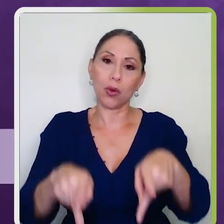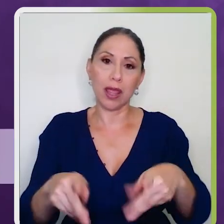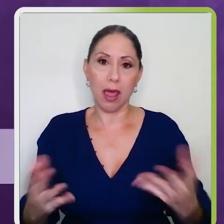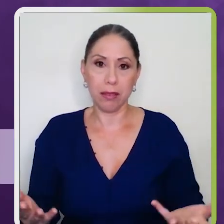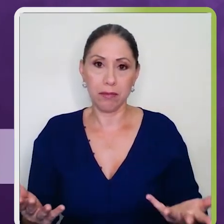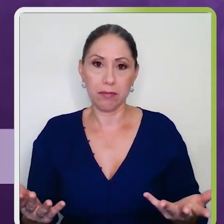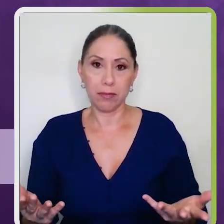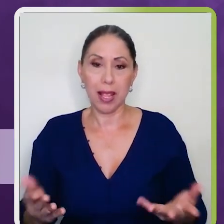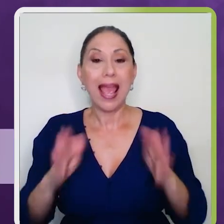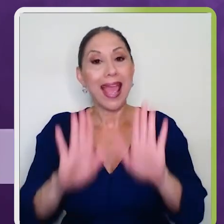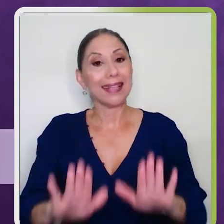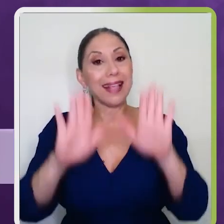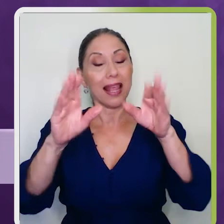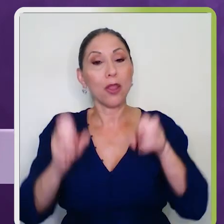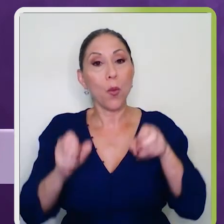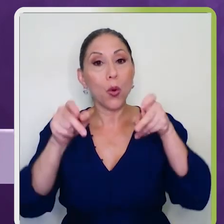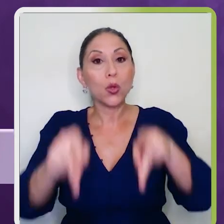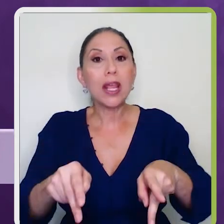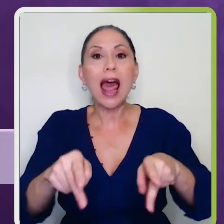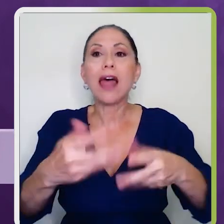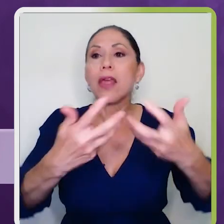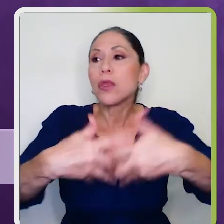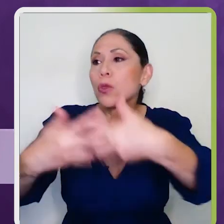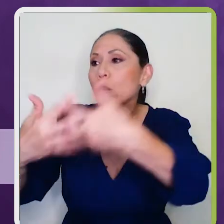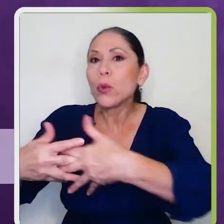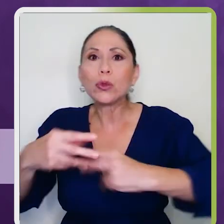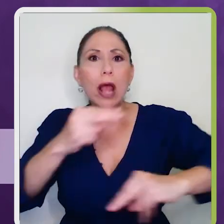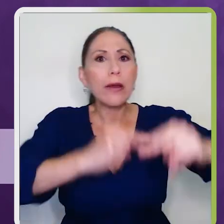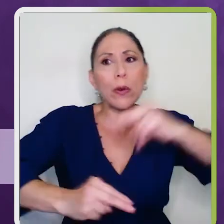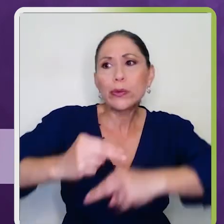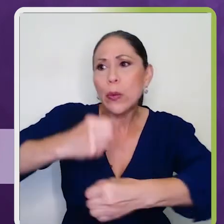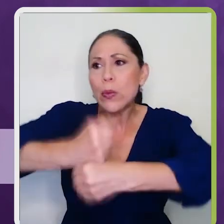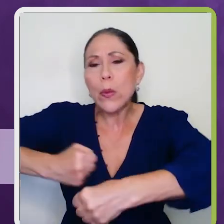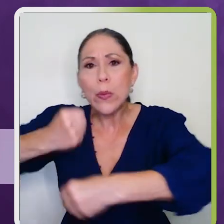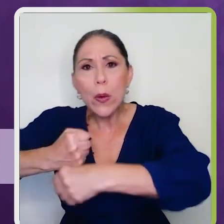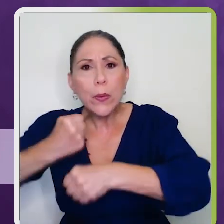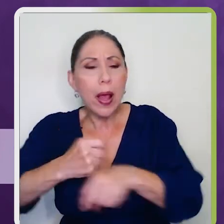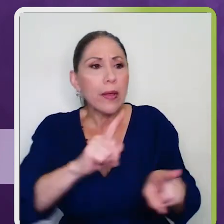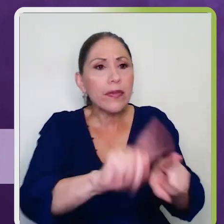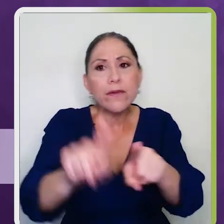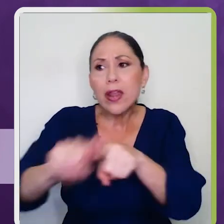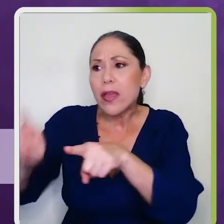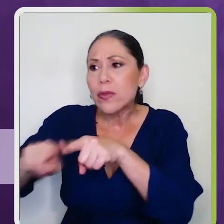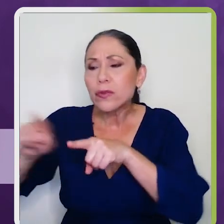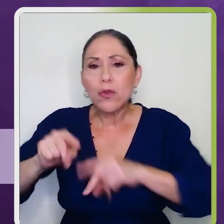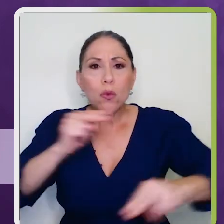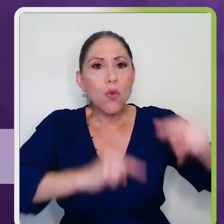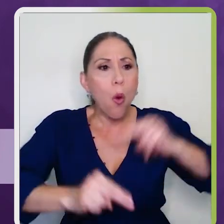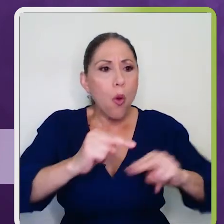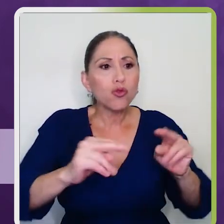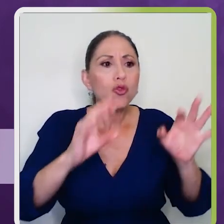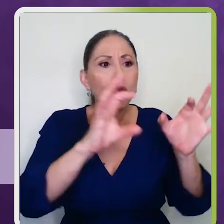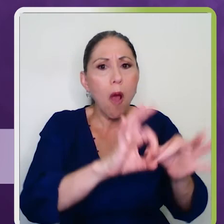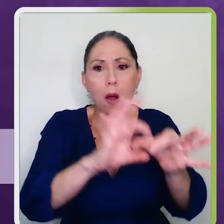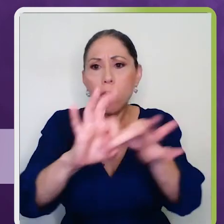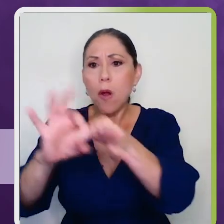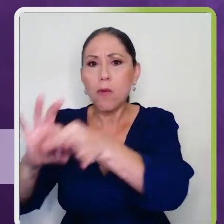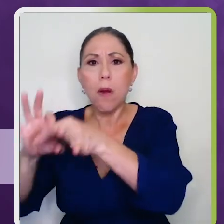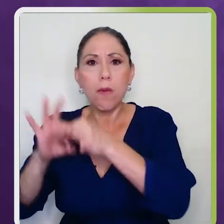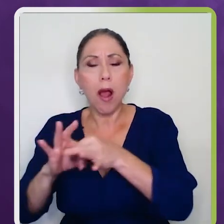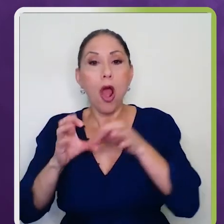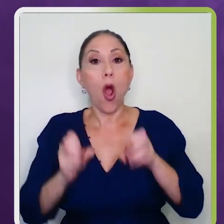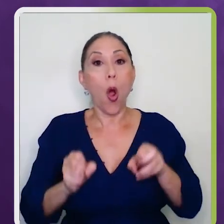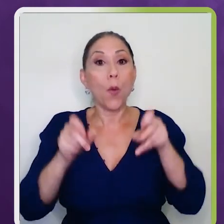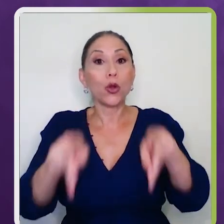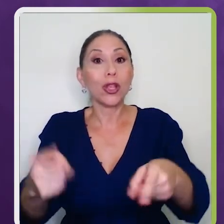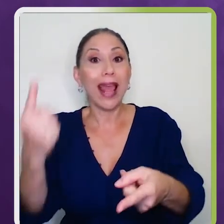Es una oportunidad grande de comercialización para la industria, para cada uno de los encadenamientos que se generan.